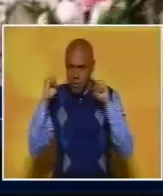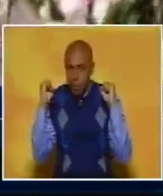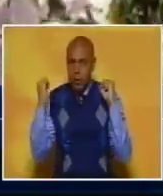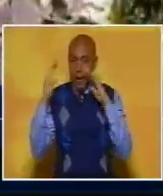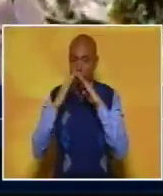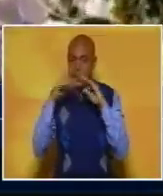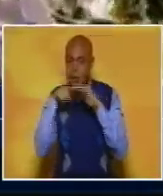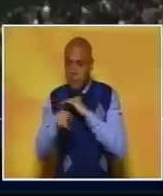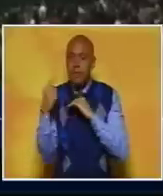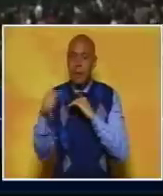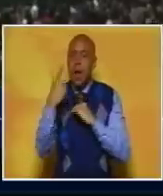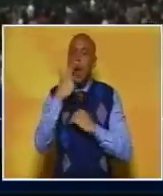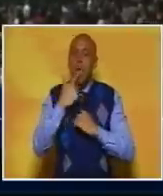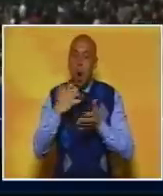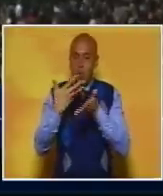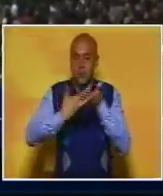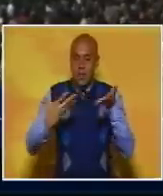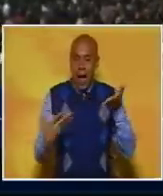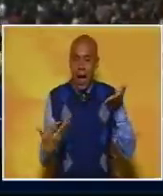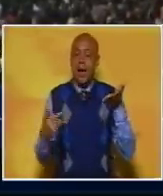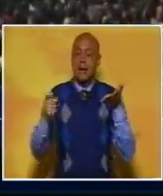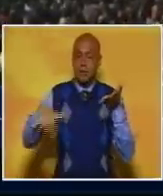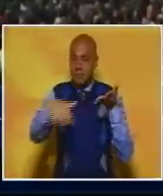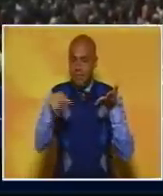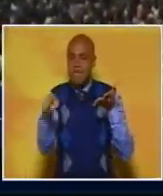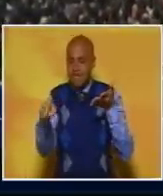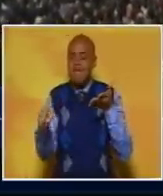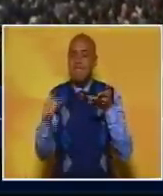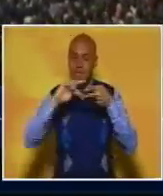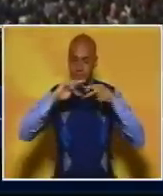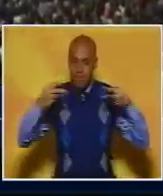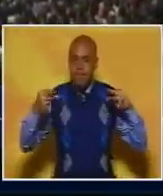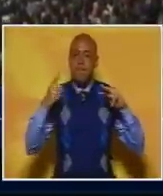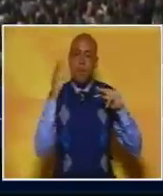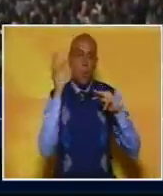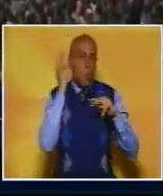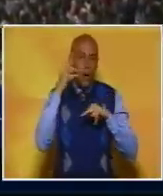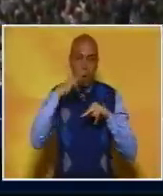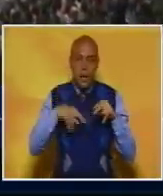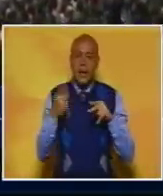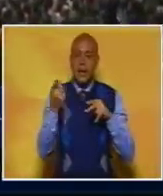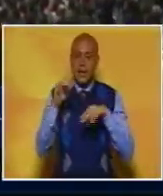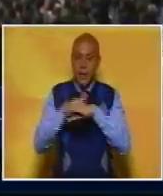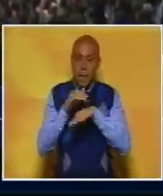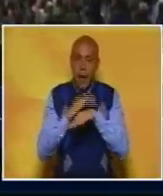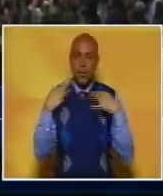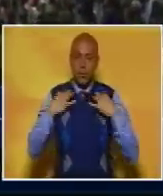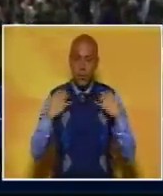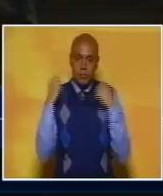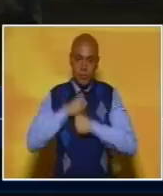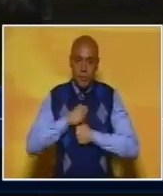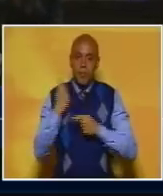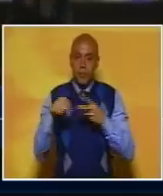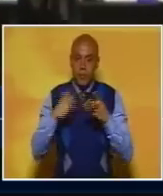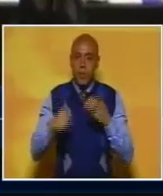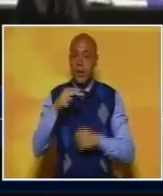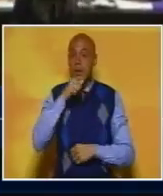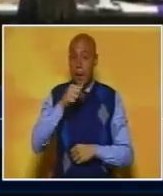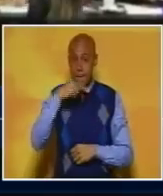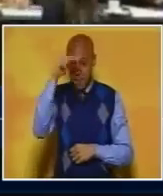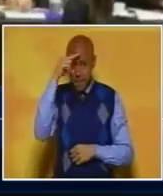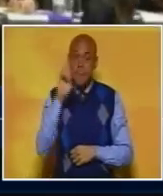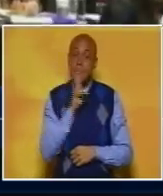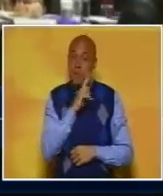encontraron rastros de sangre que correspondían a la menor, así como ropa, zapatos, un suéter y documentos relacionados con los padres de la